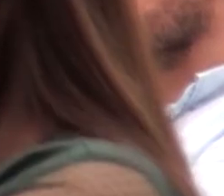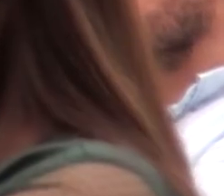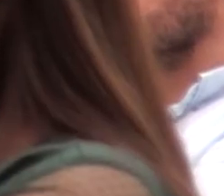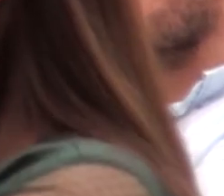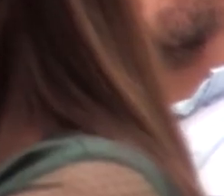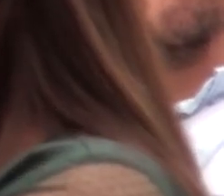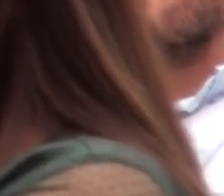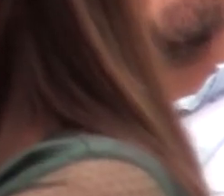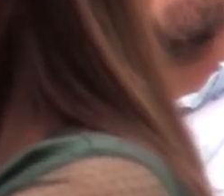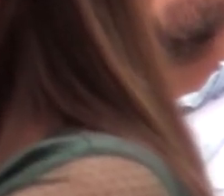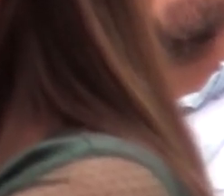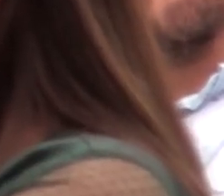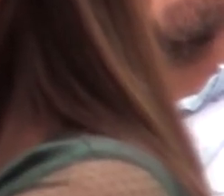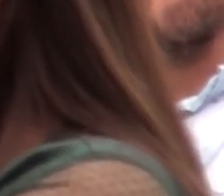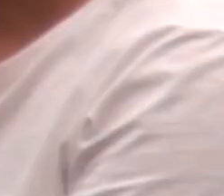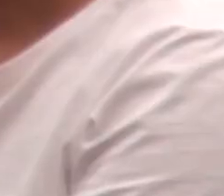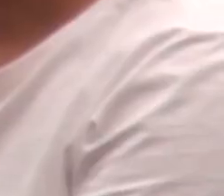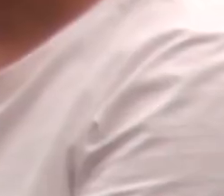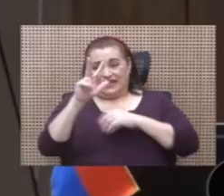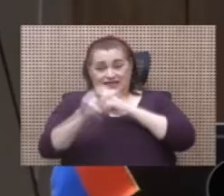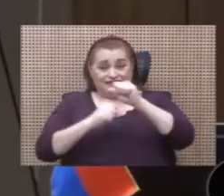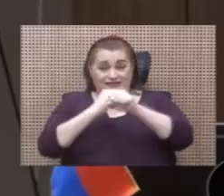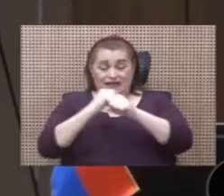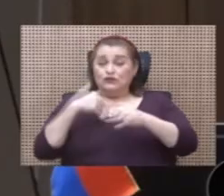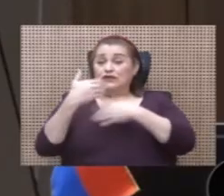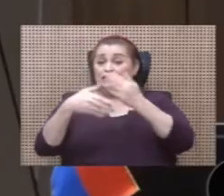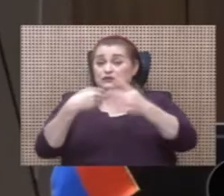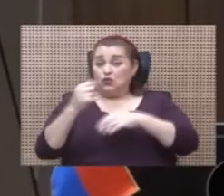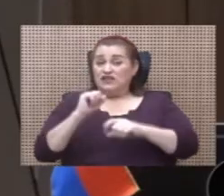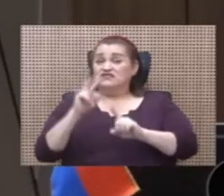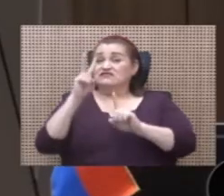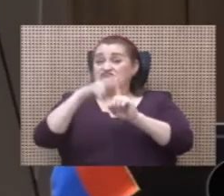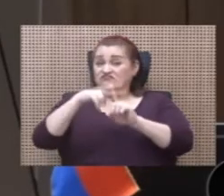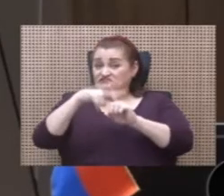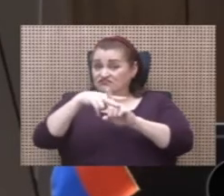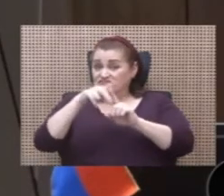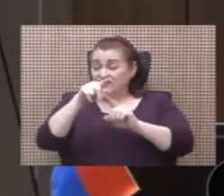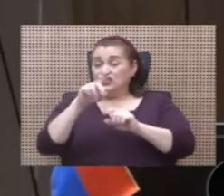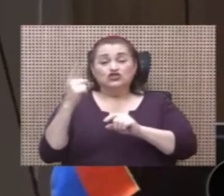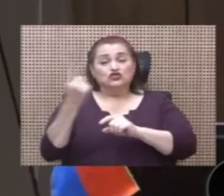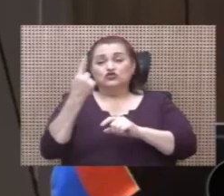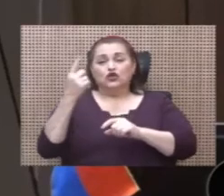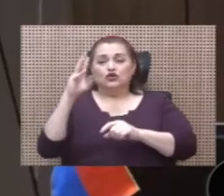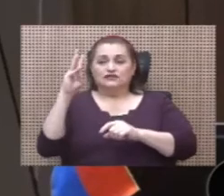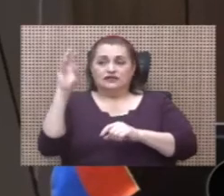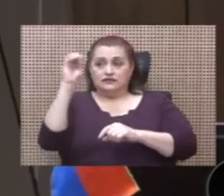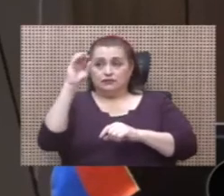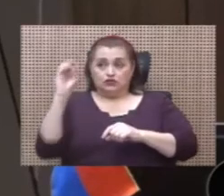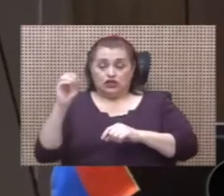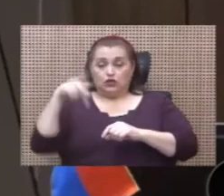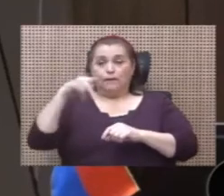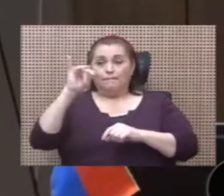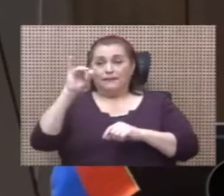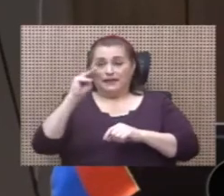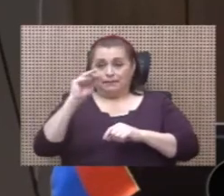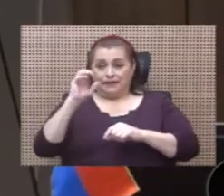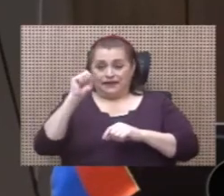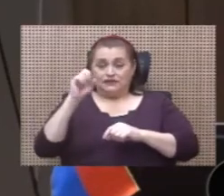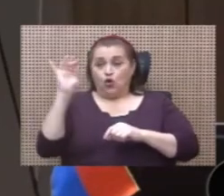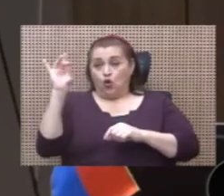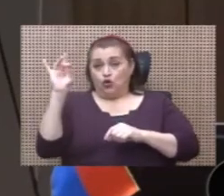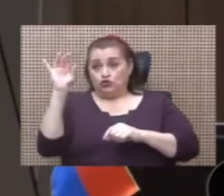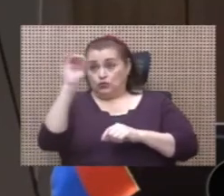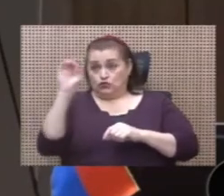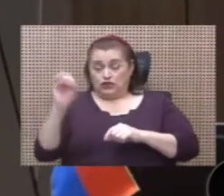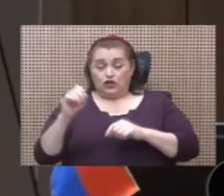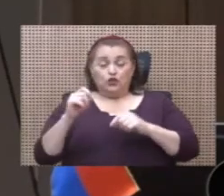el pago de la renta tres años después de su implementación solo un 6% de las pymes y ocho por ciento a las empresas